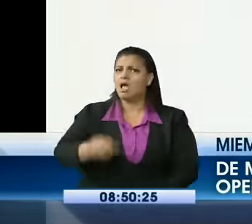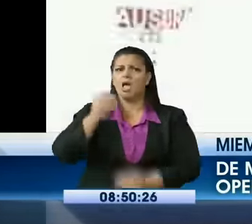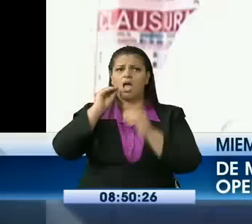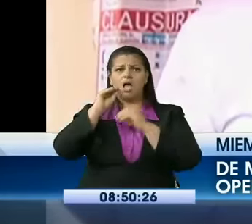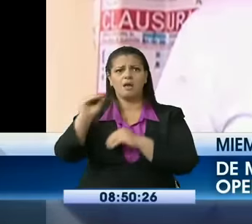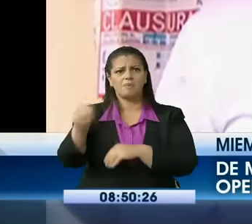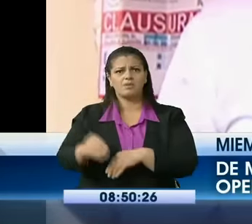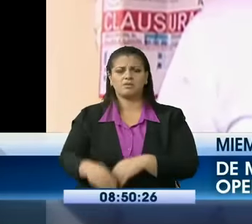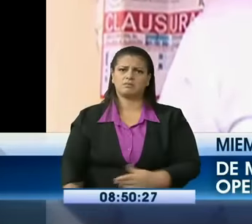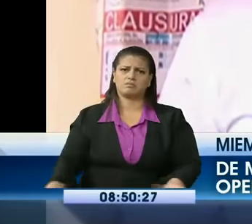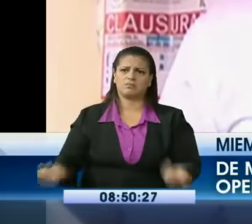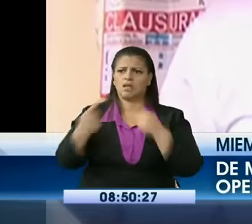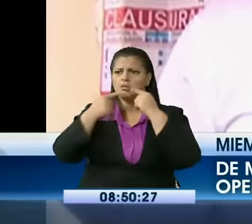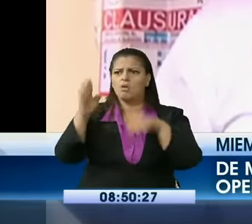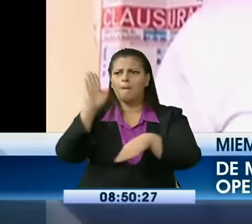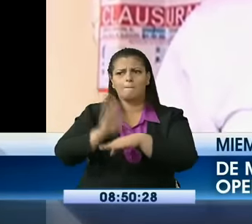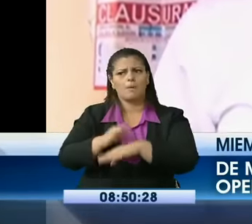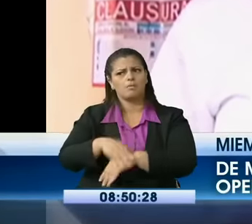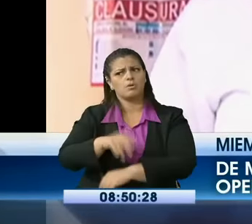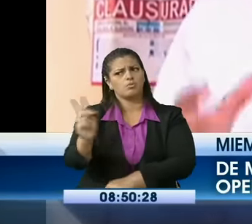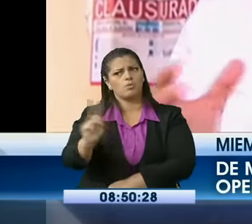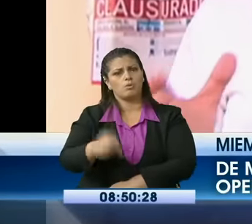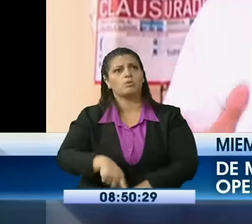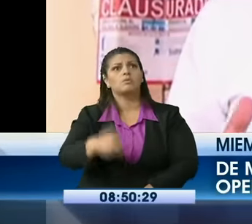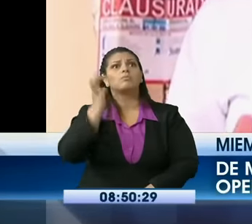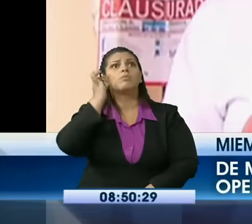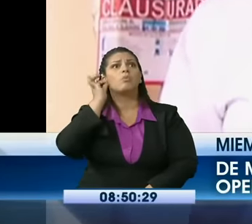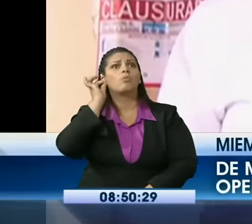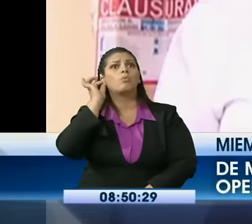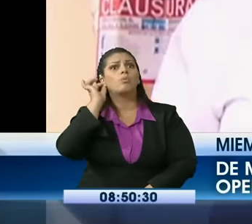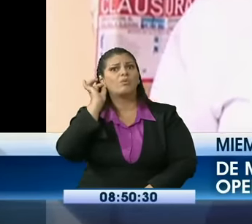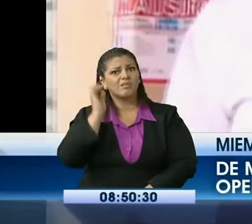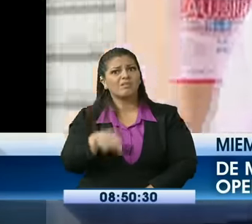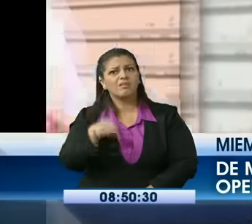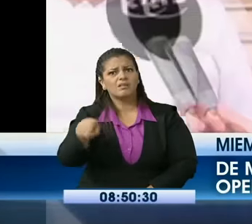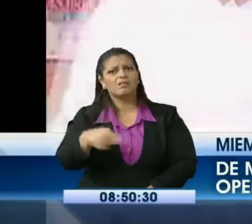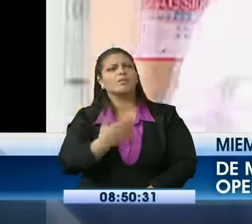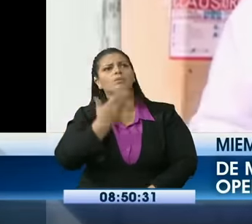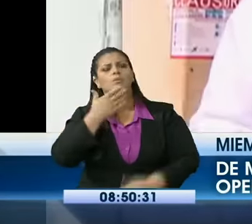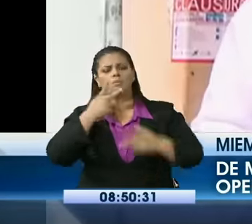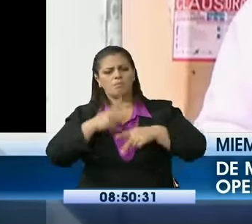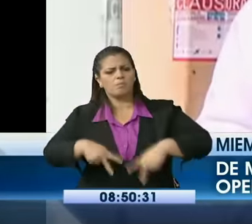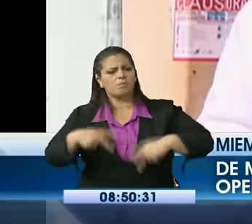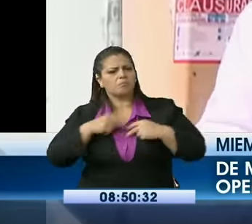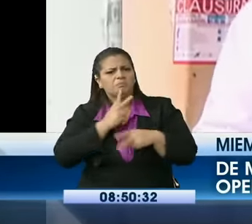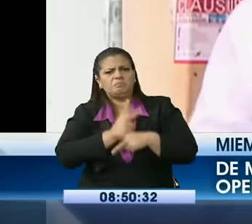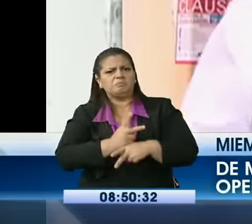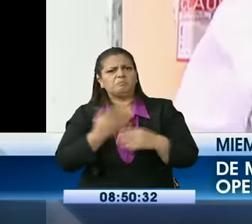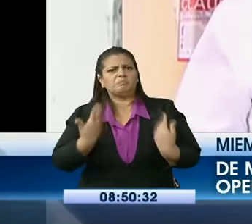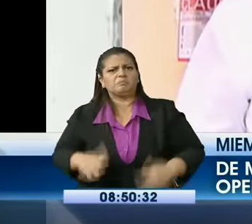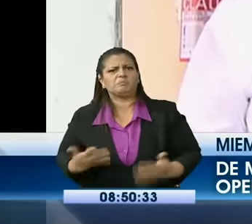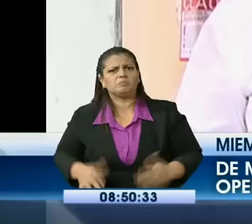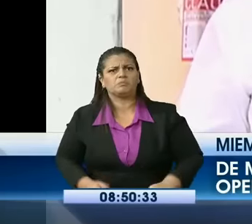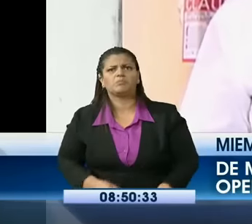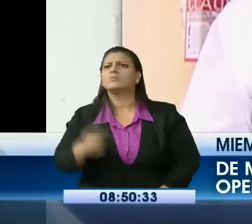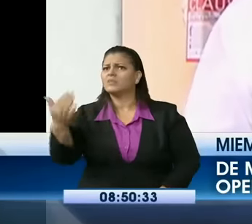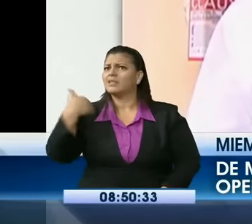año. Es la señora, incluso esa señora se pone en la mitad de la calle, pone en riesgo su vida. Ella vende, ella tiene un local